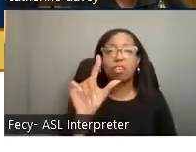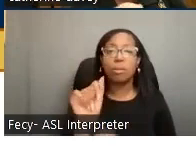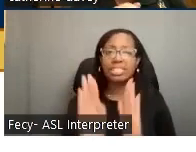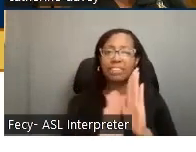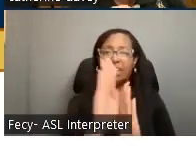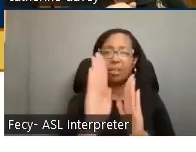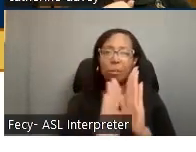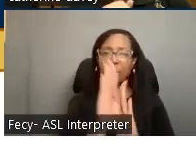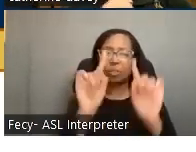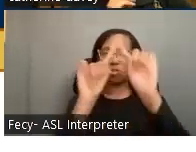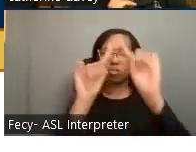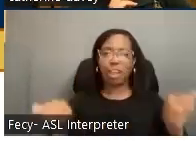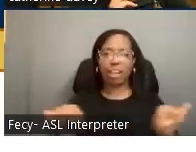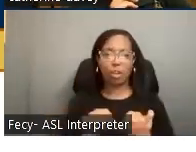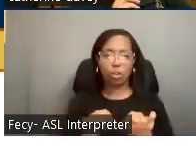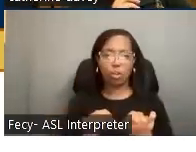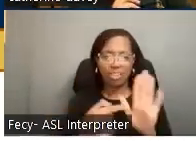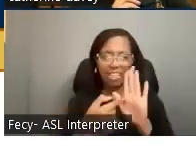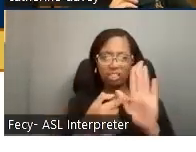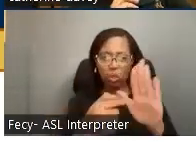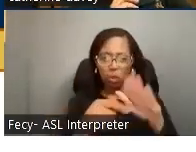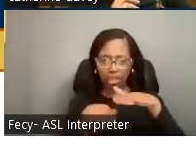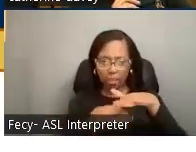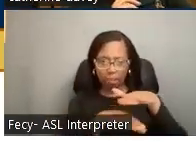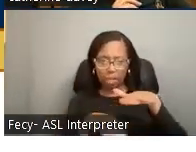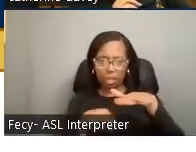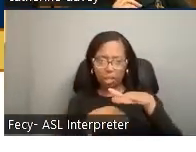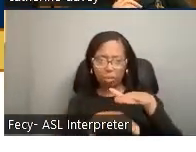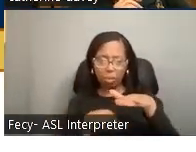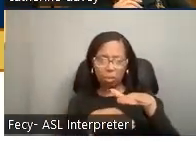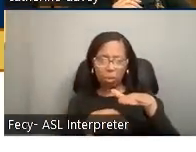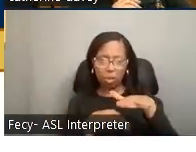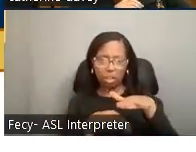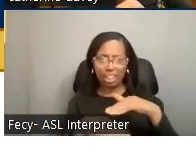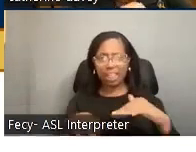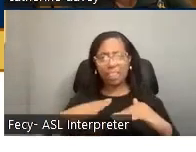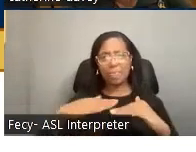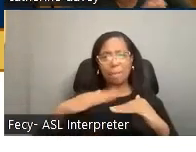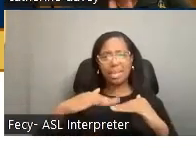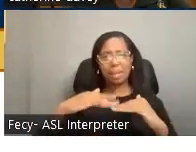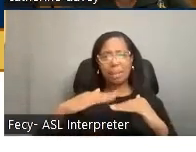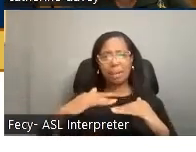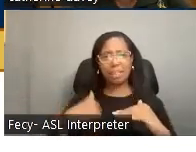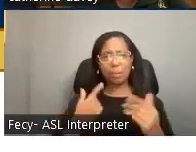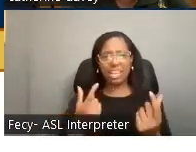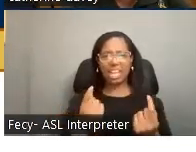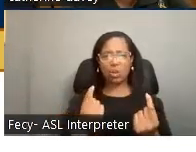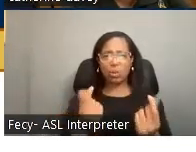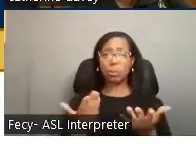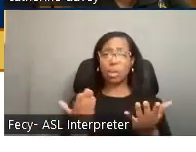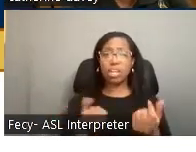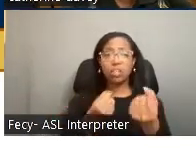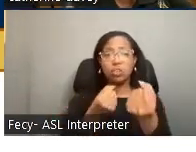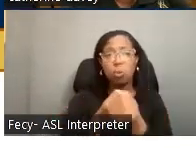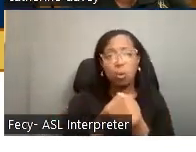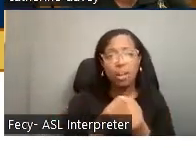gusta que el triángulo del Florida Developmental Disability Council muestra, abajo de todo, lo mínimo que podemos hacer